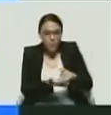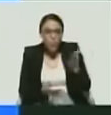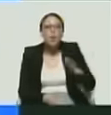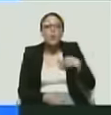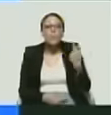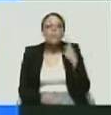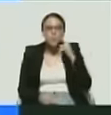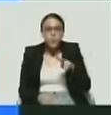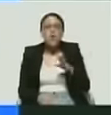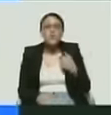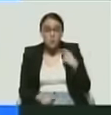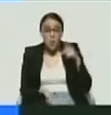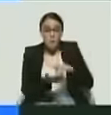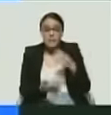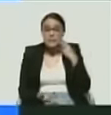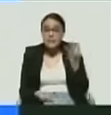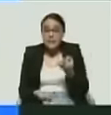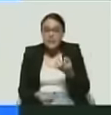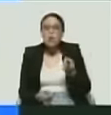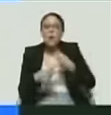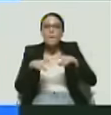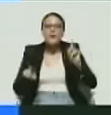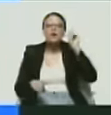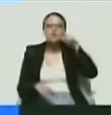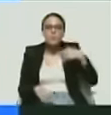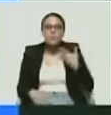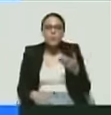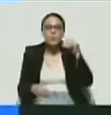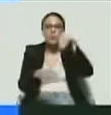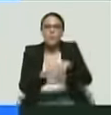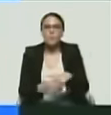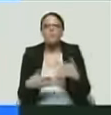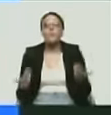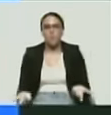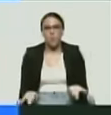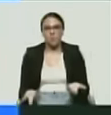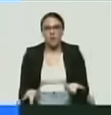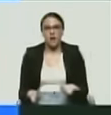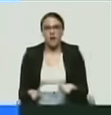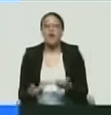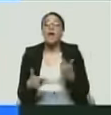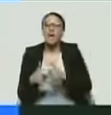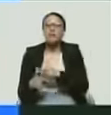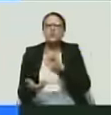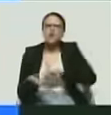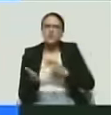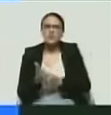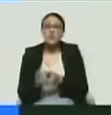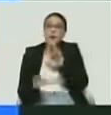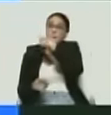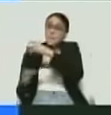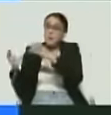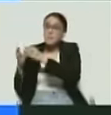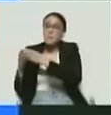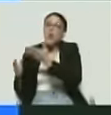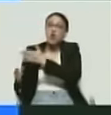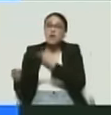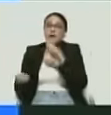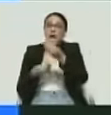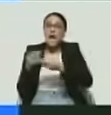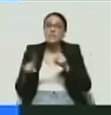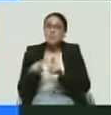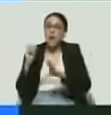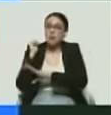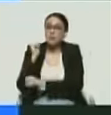porque quien quita, y parte de la intención de este neofascismo de legionarios y fanáticos y alfas y